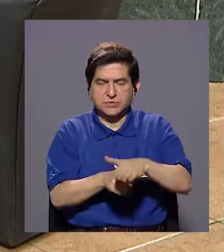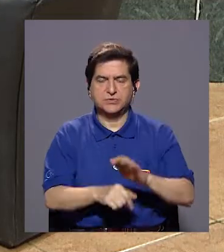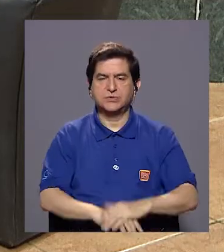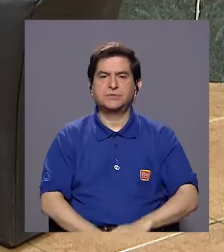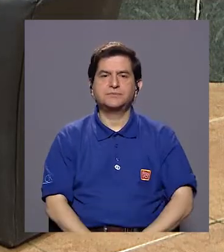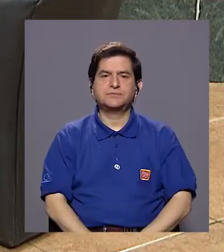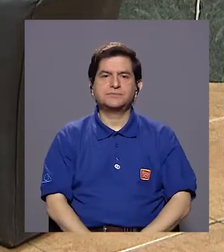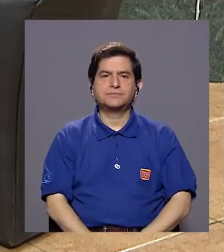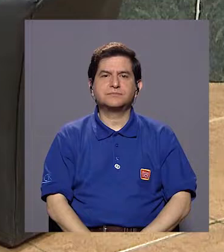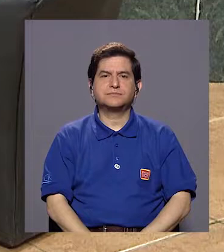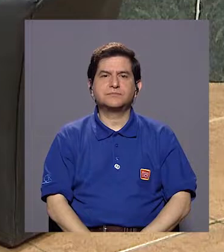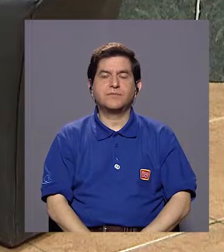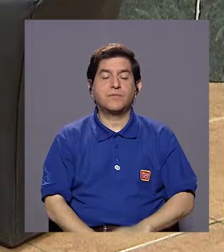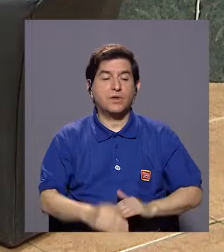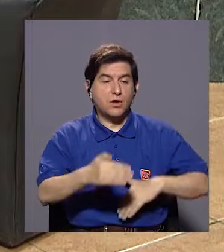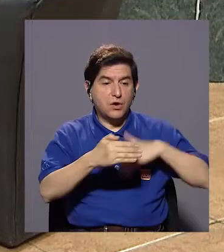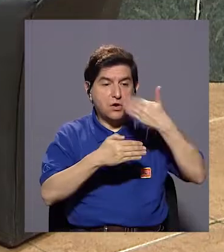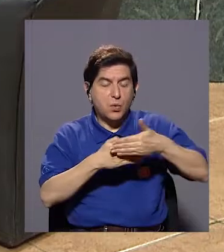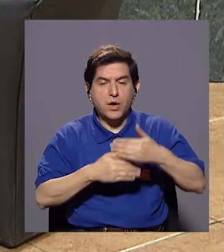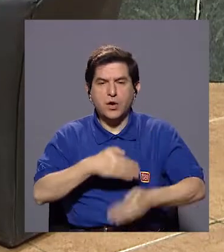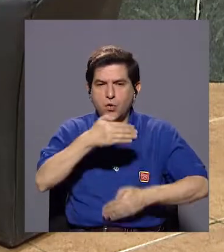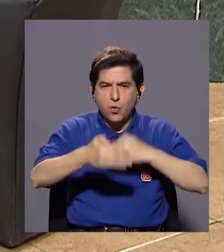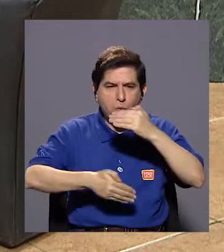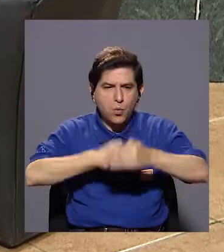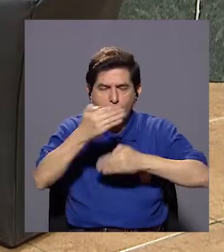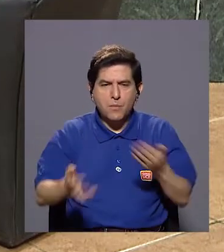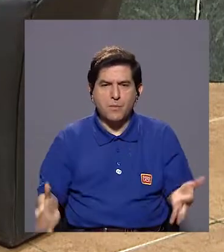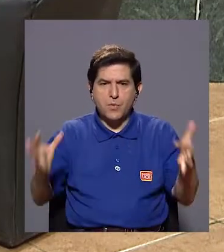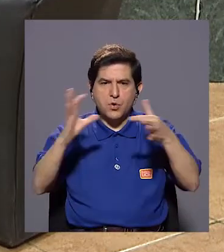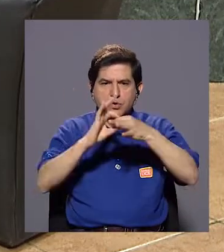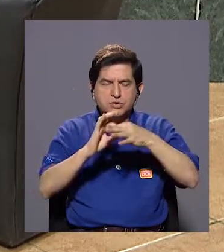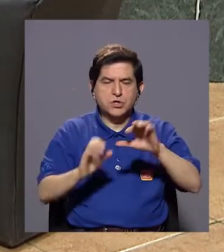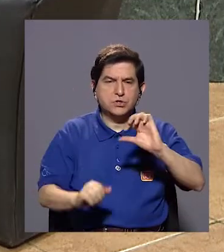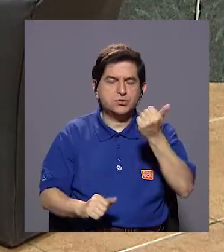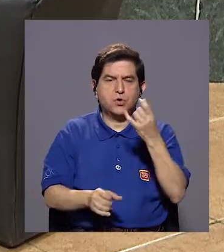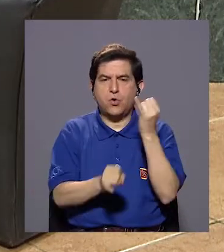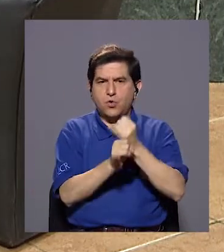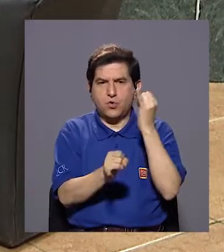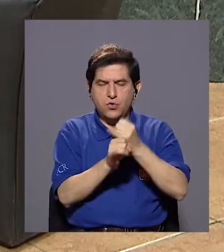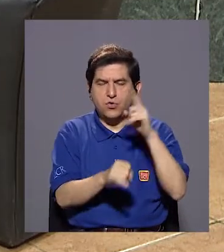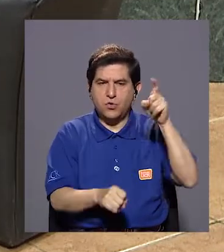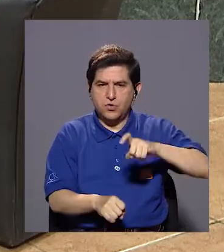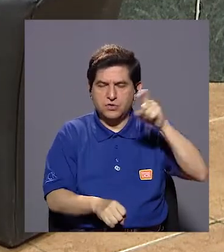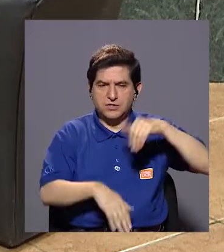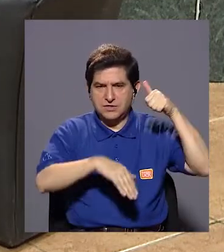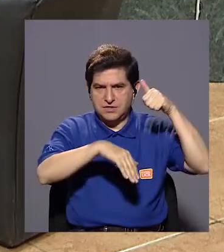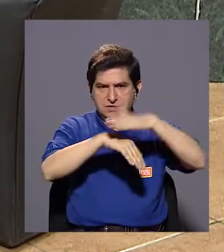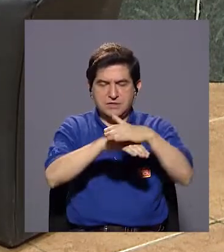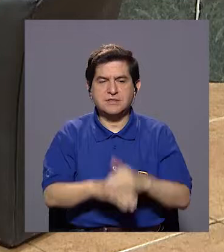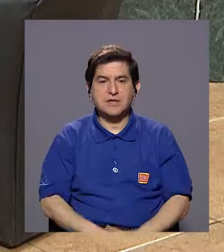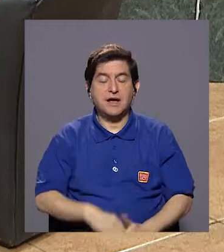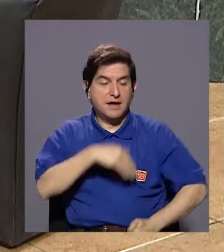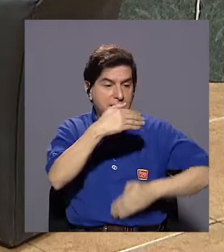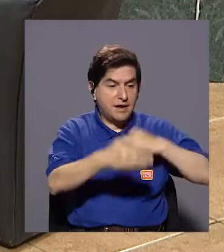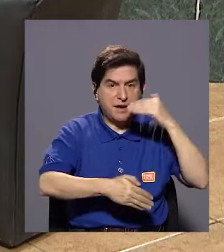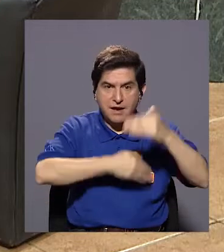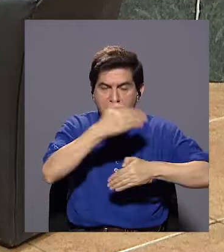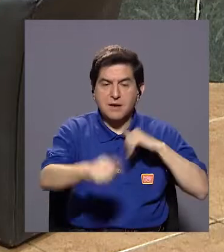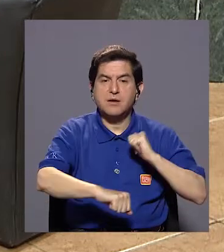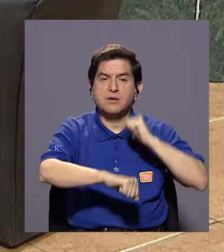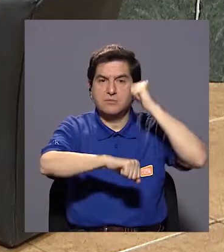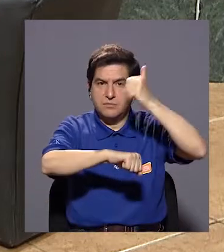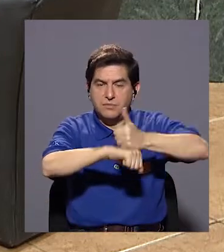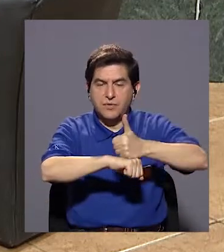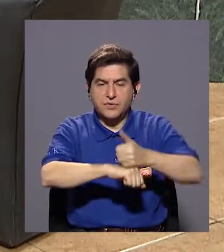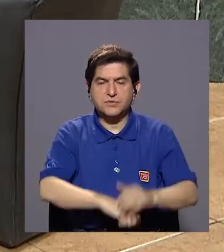Luego, procesos de coordinación, digamos, con otras instituciones, si es que tenemos que hacer referencias. El protocolo inclusive define,